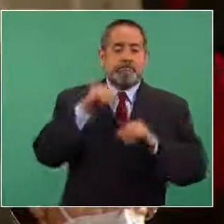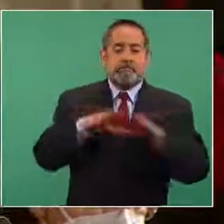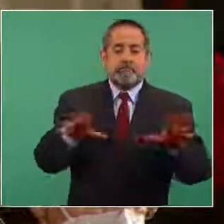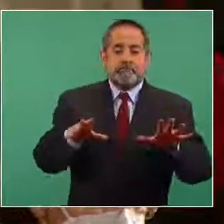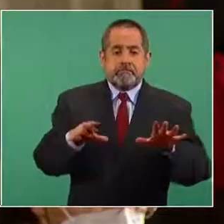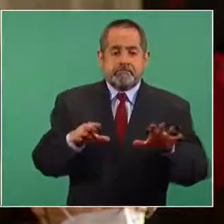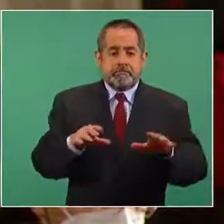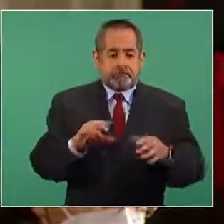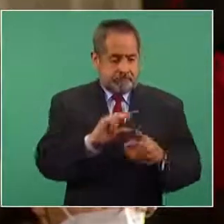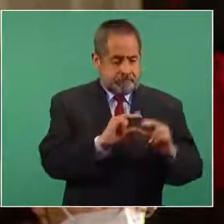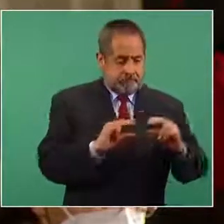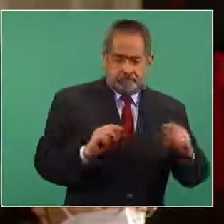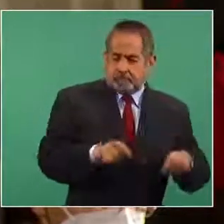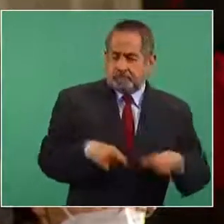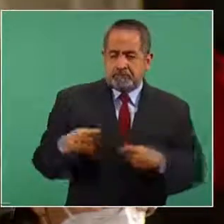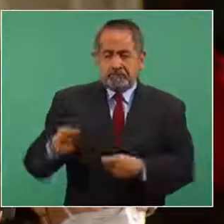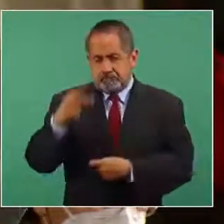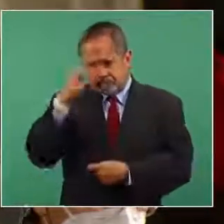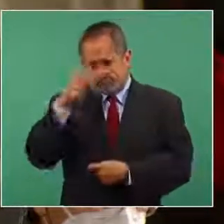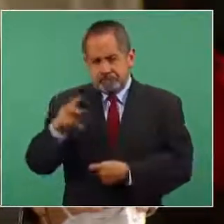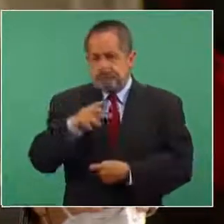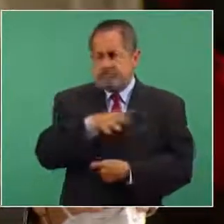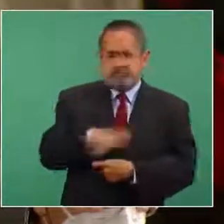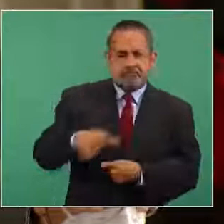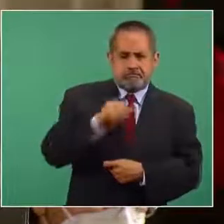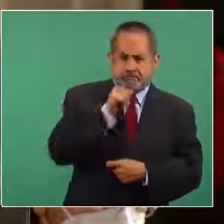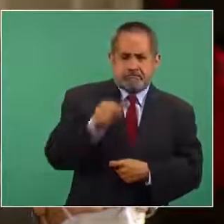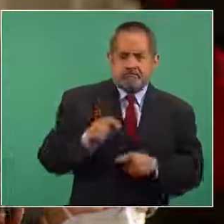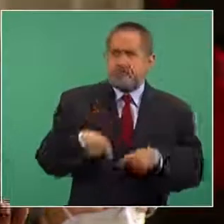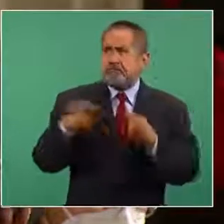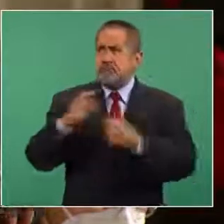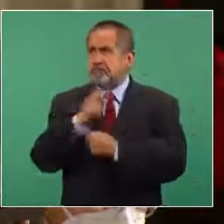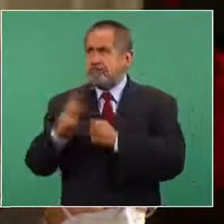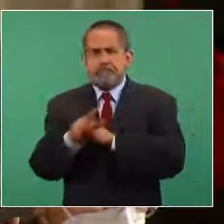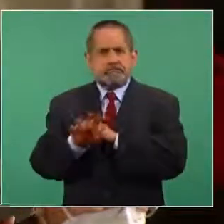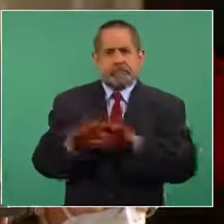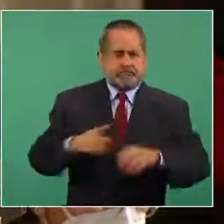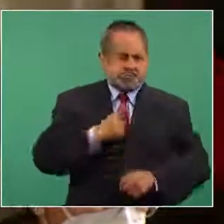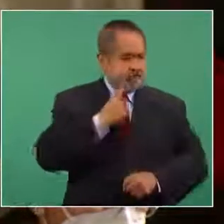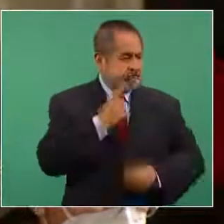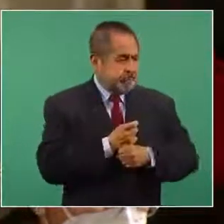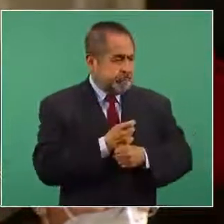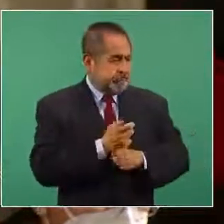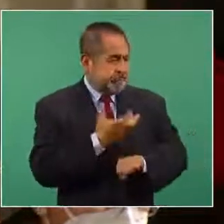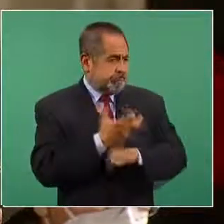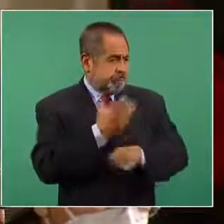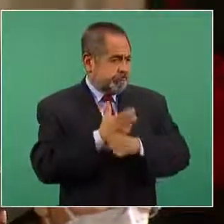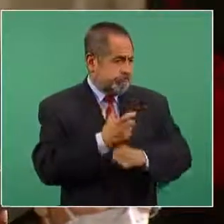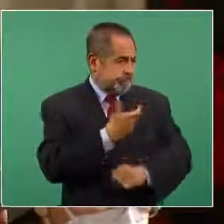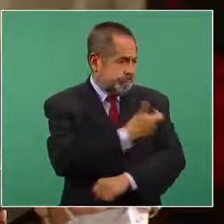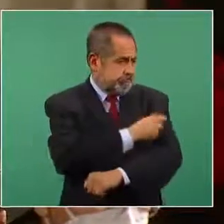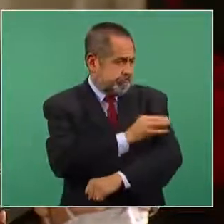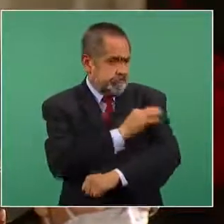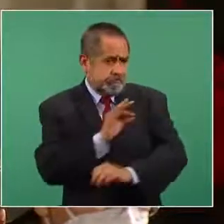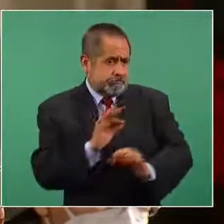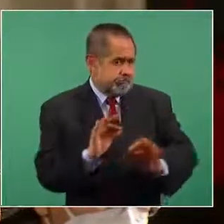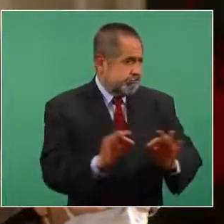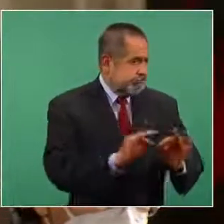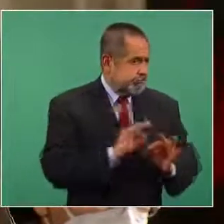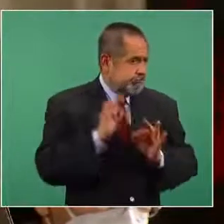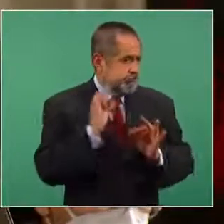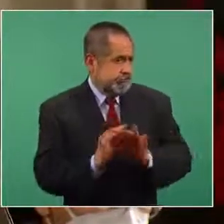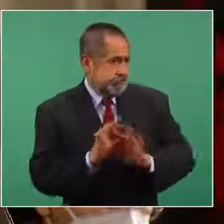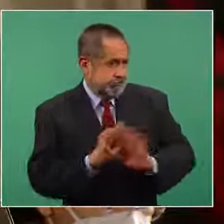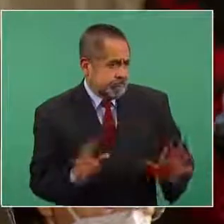compartirá vacunas ni con México ni con otros países hasta que estén vacunados todos los estadounidenses? ¿Usted esperaría que